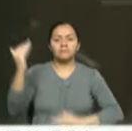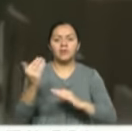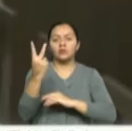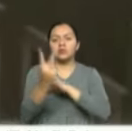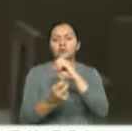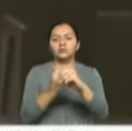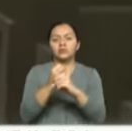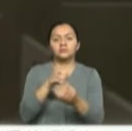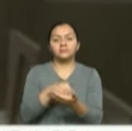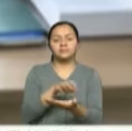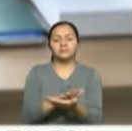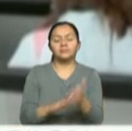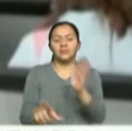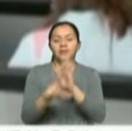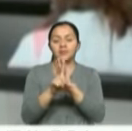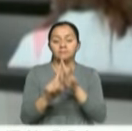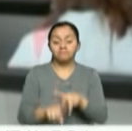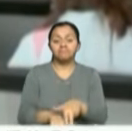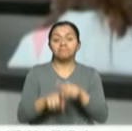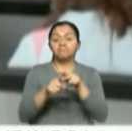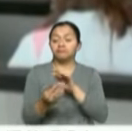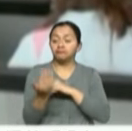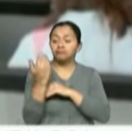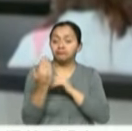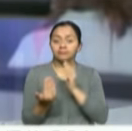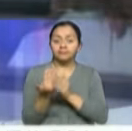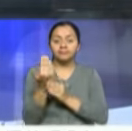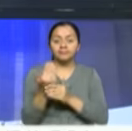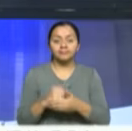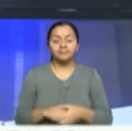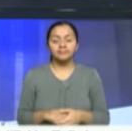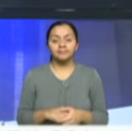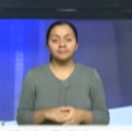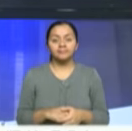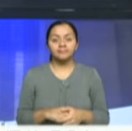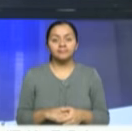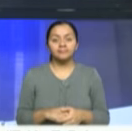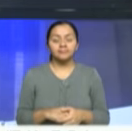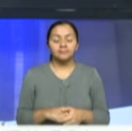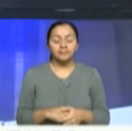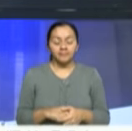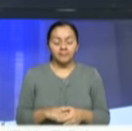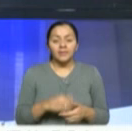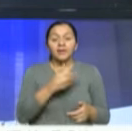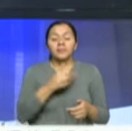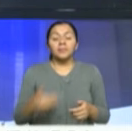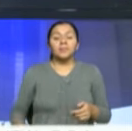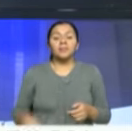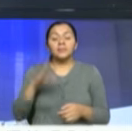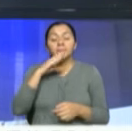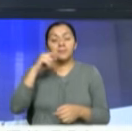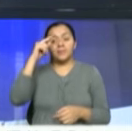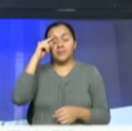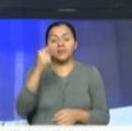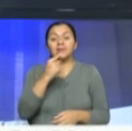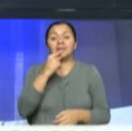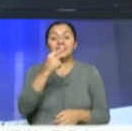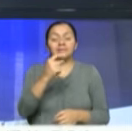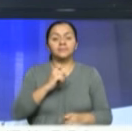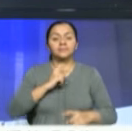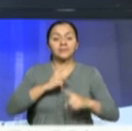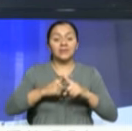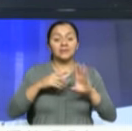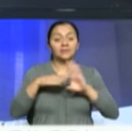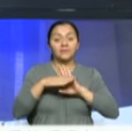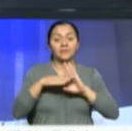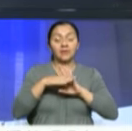2 años de aplicación. Cristina Pavón, Noticiero Ciudadano. El presidente Rafael Correa aseguró que el ex banquero